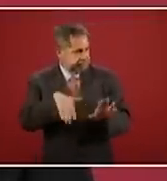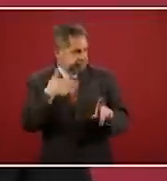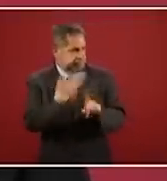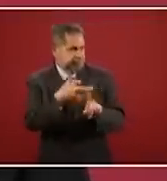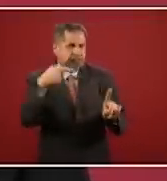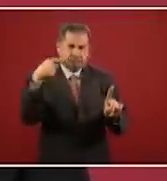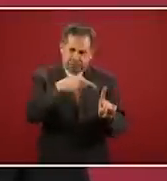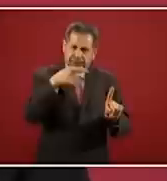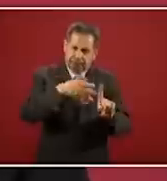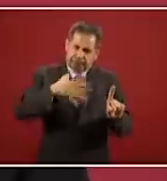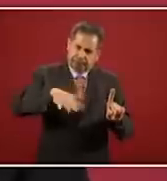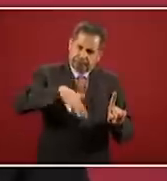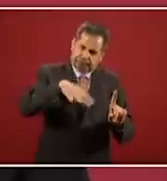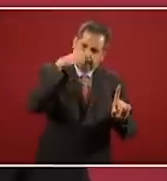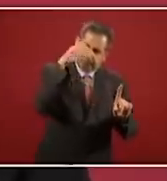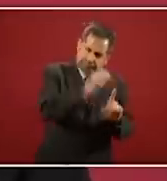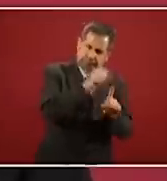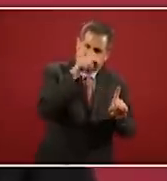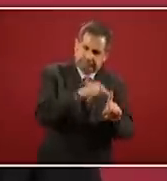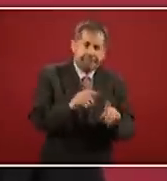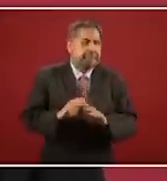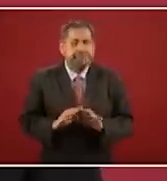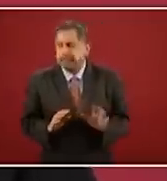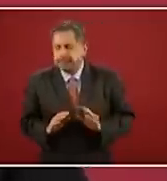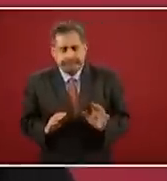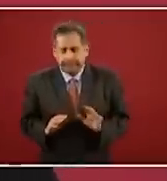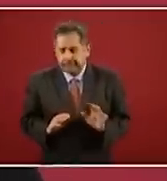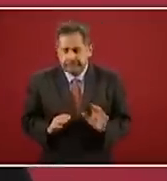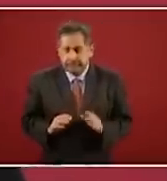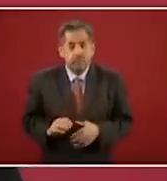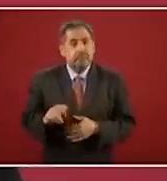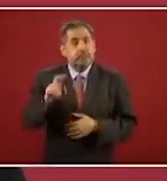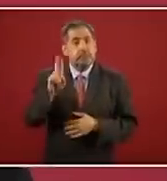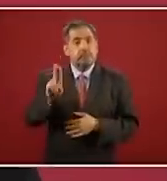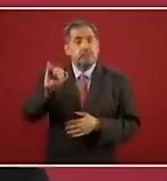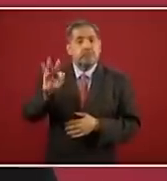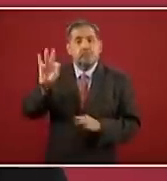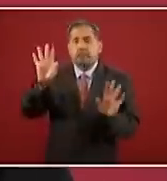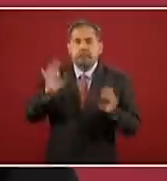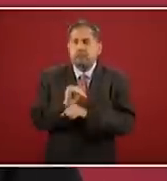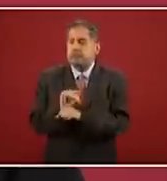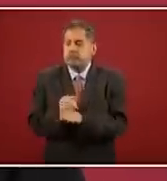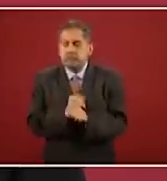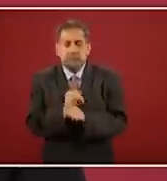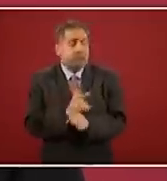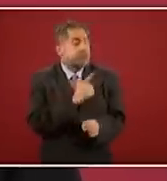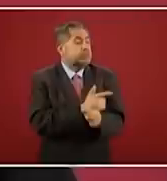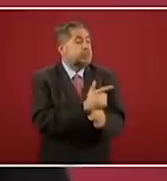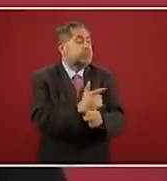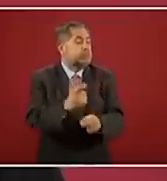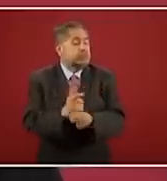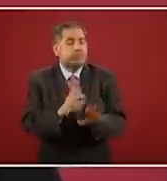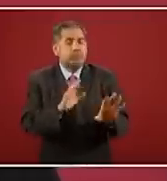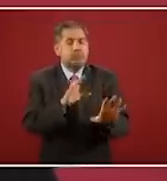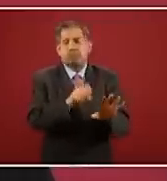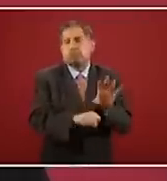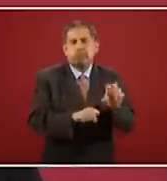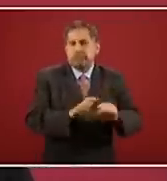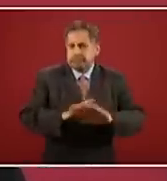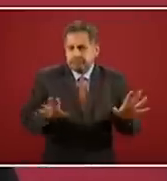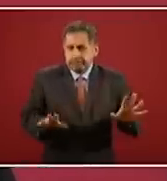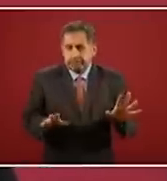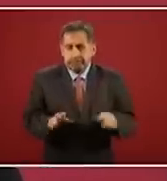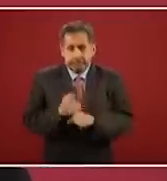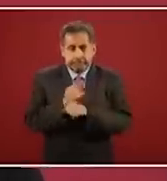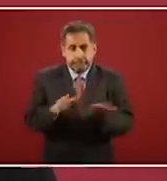nadie. En particular, se trata de una institución que, por un lado, de manera proactiva, a partir de los reportes que recibe el sistema financiero,